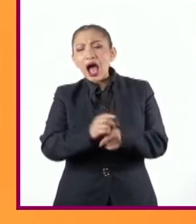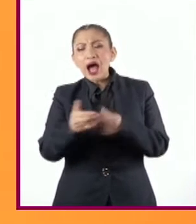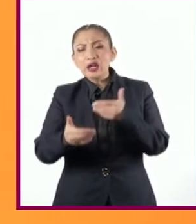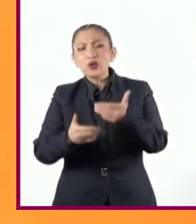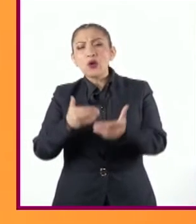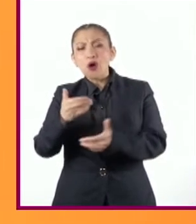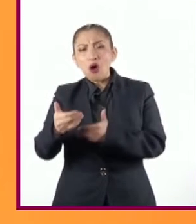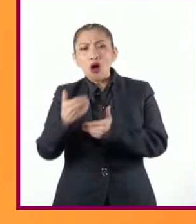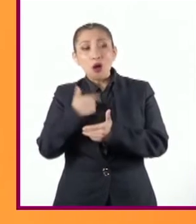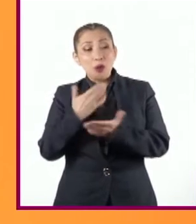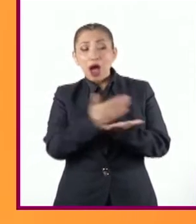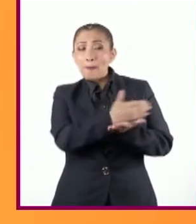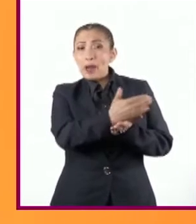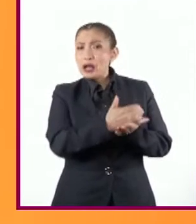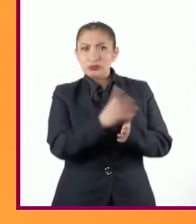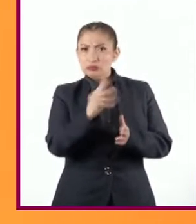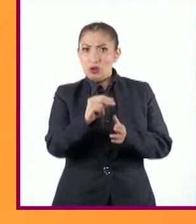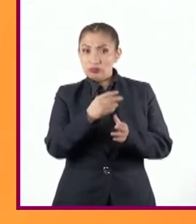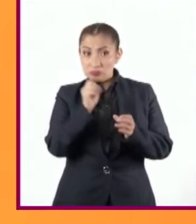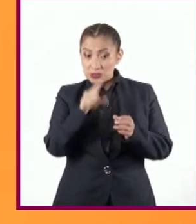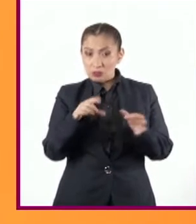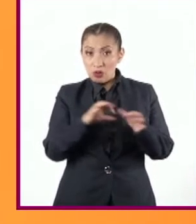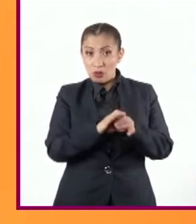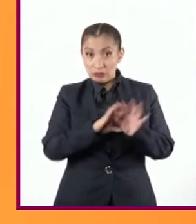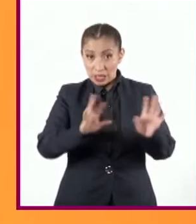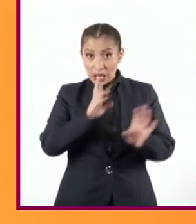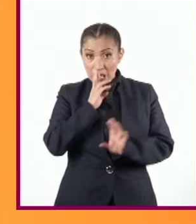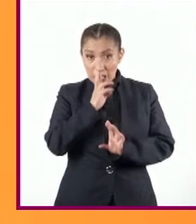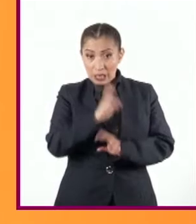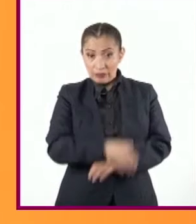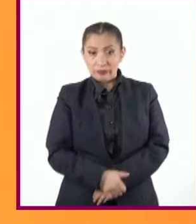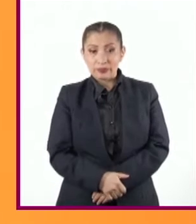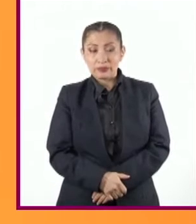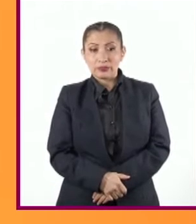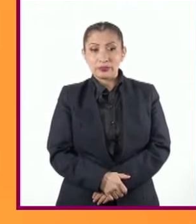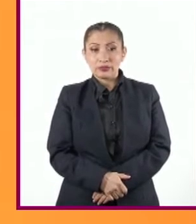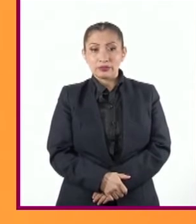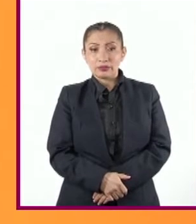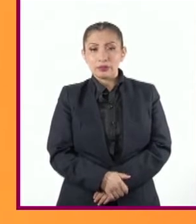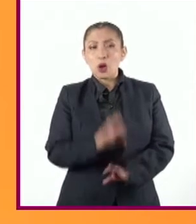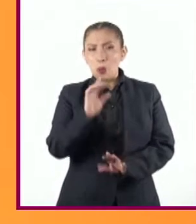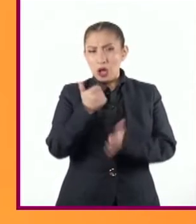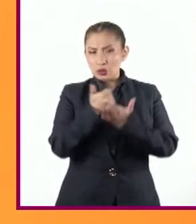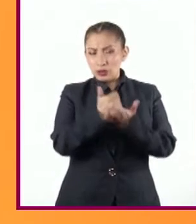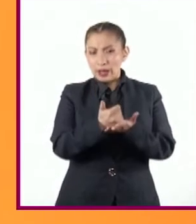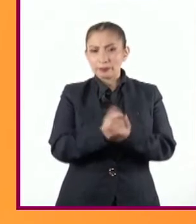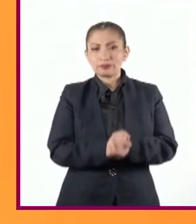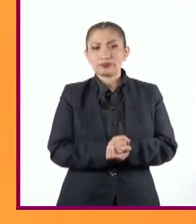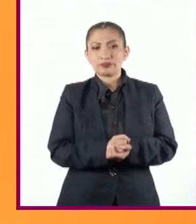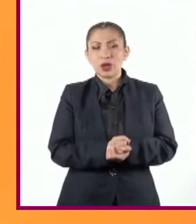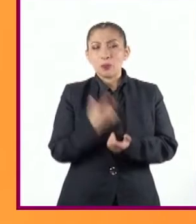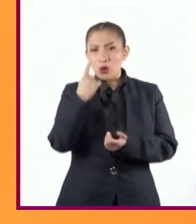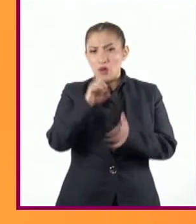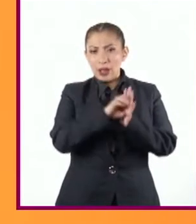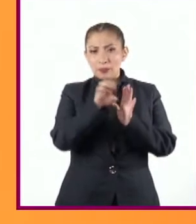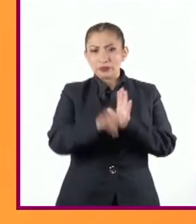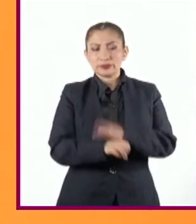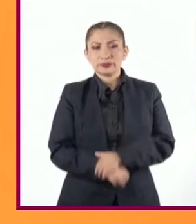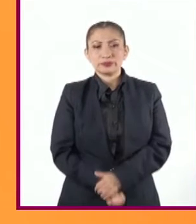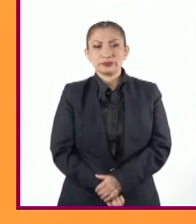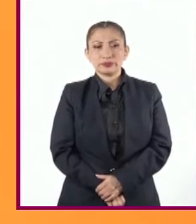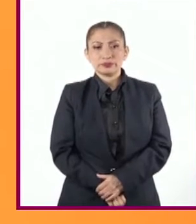está apartada de su realidad. ¿Ya tienen su respuesta? Déjame ayudarles un poco. Les voy a dar algunos